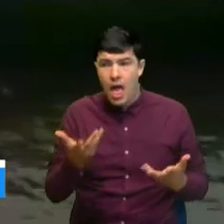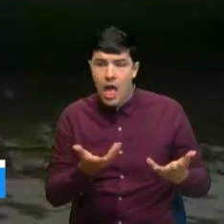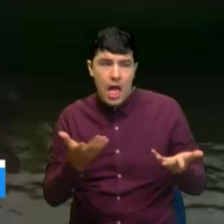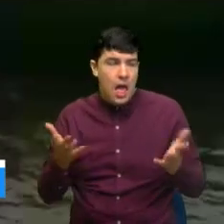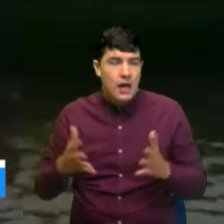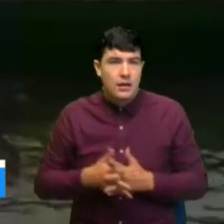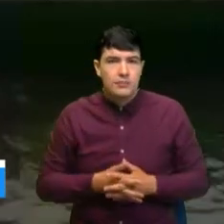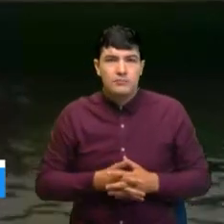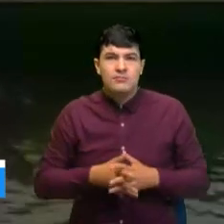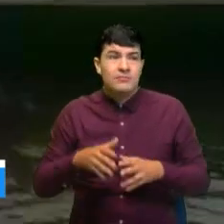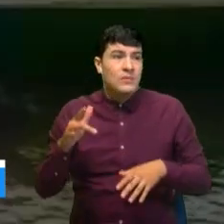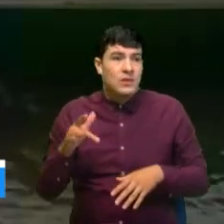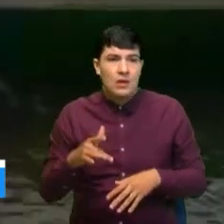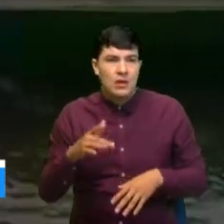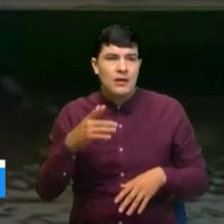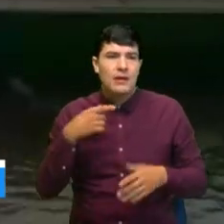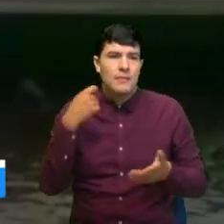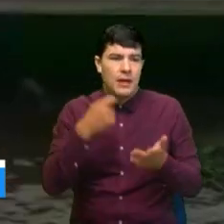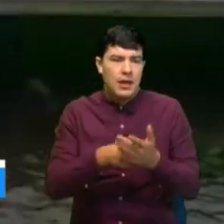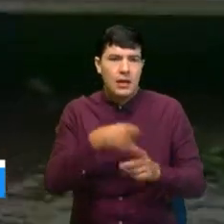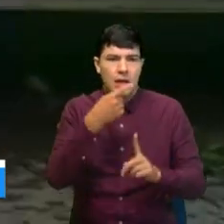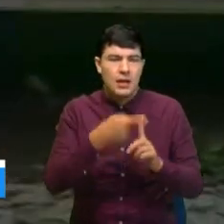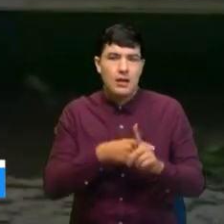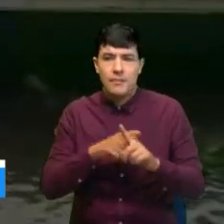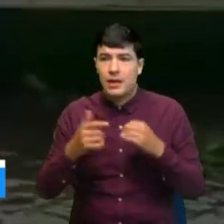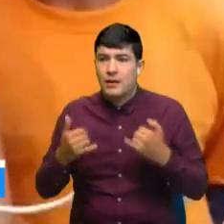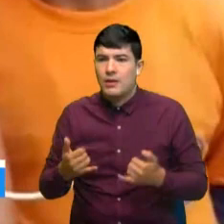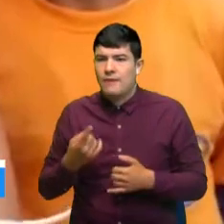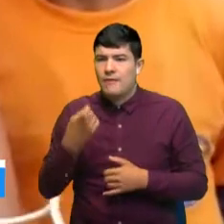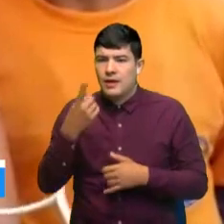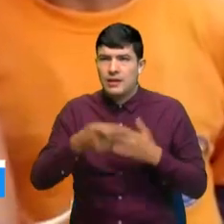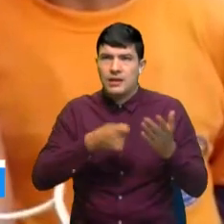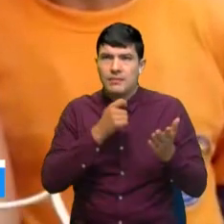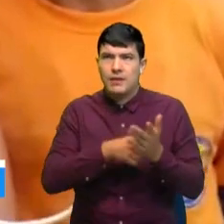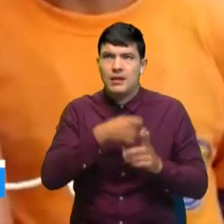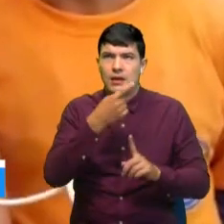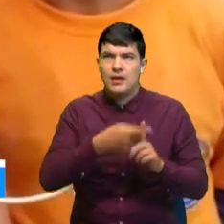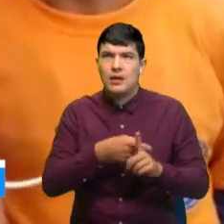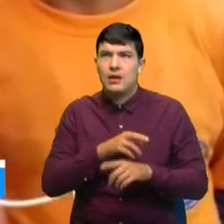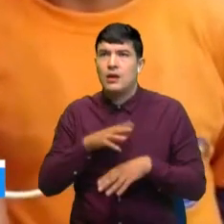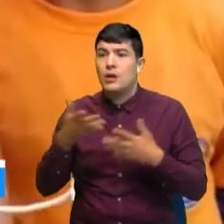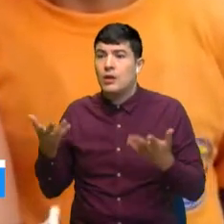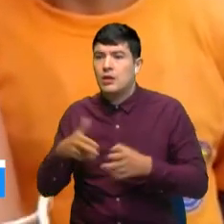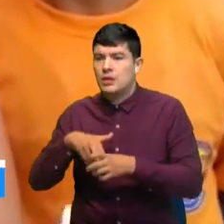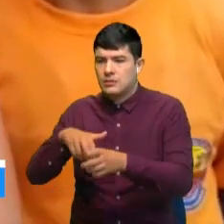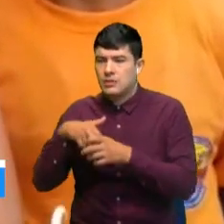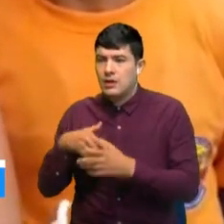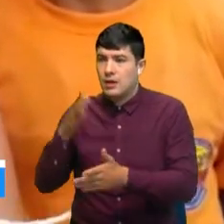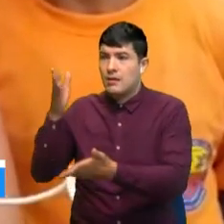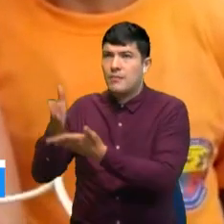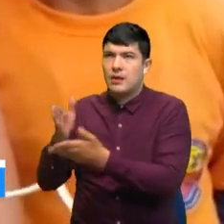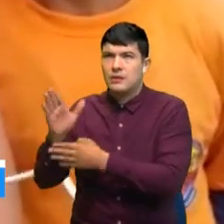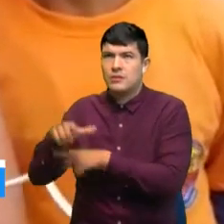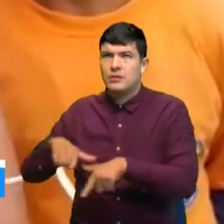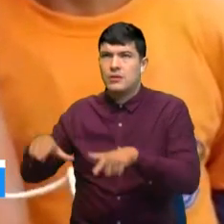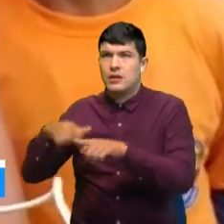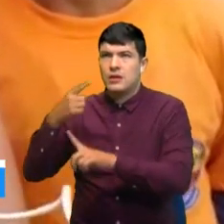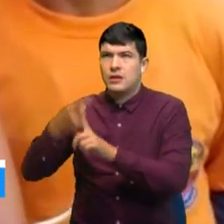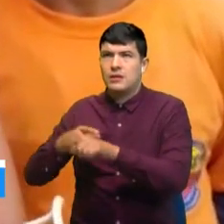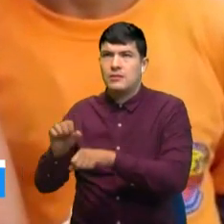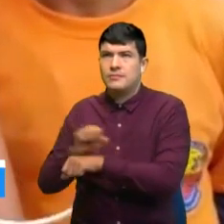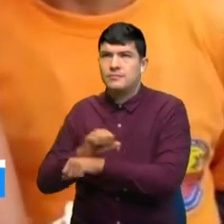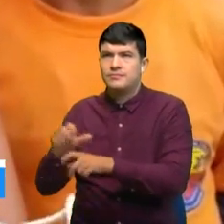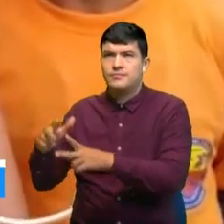que tenemos que no pagar arriendo ahorita estamos en la canoa donde nos transportamos esta mañana fue alquilada